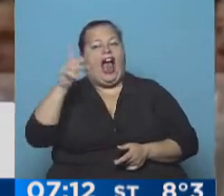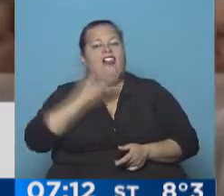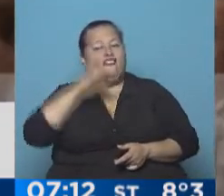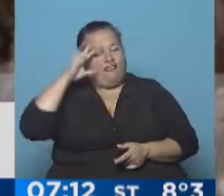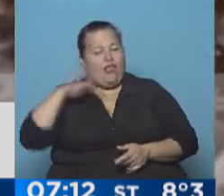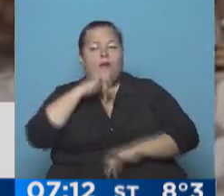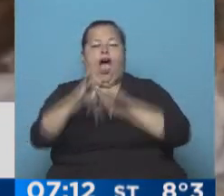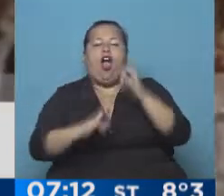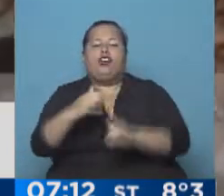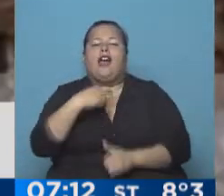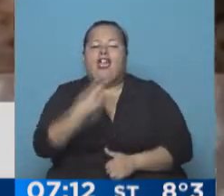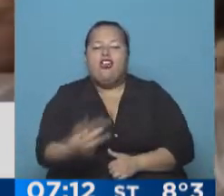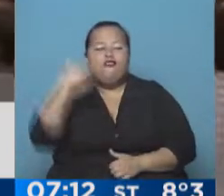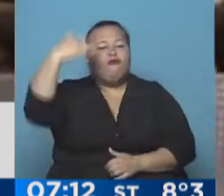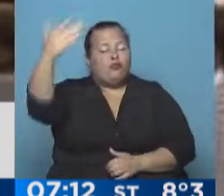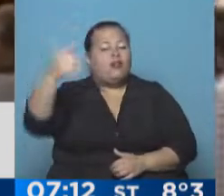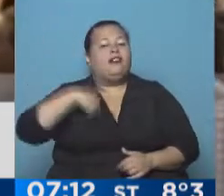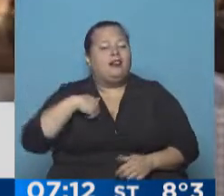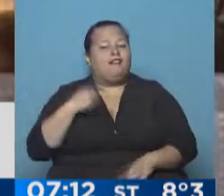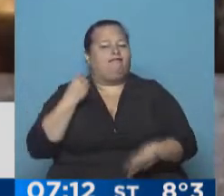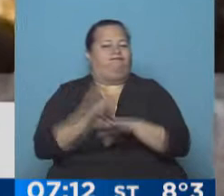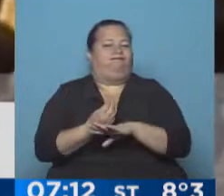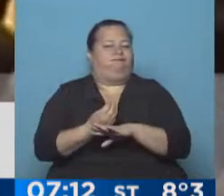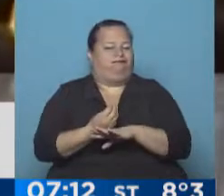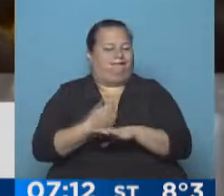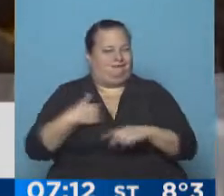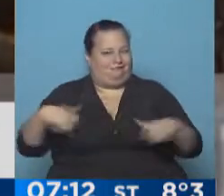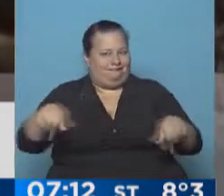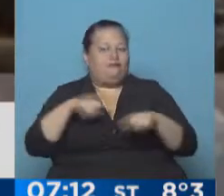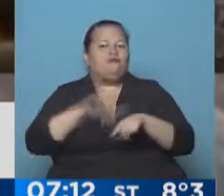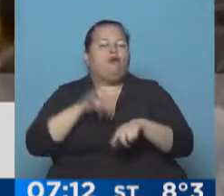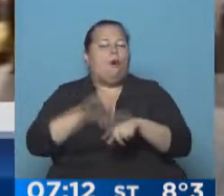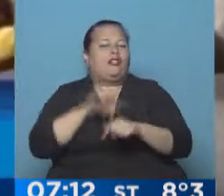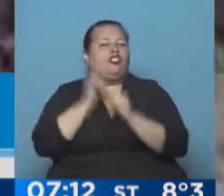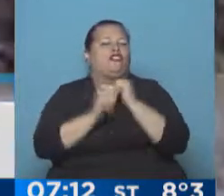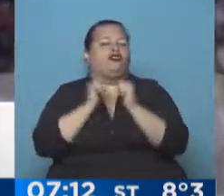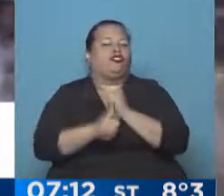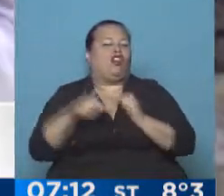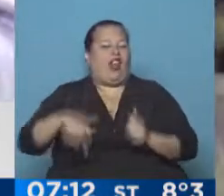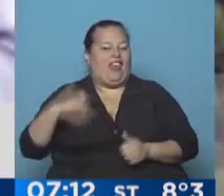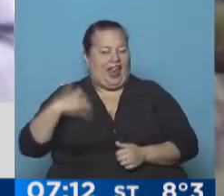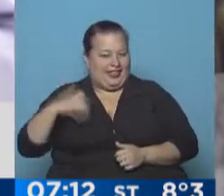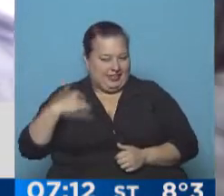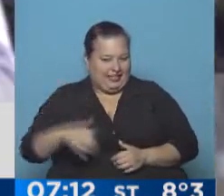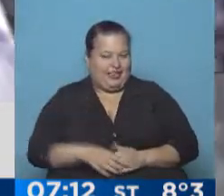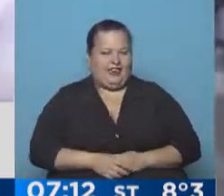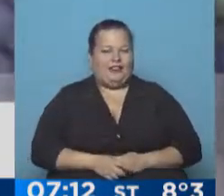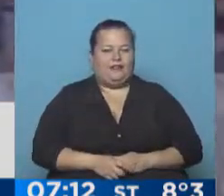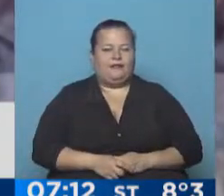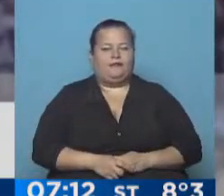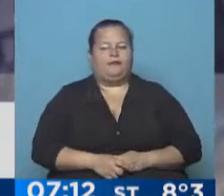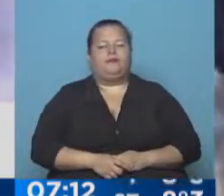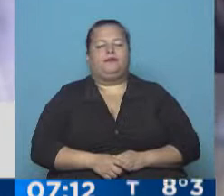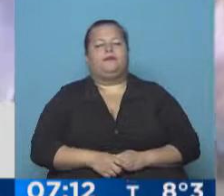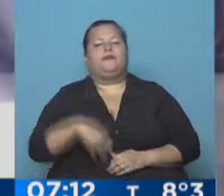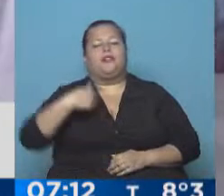contar a nuestros hijos que somos protagonistas de este momento histórico de la Argentina, que dentro